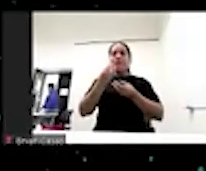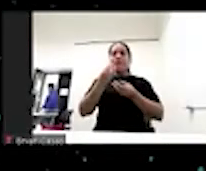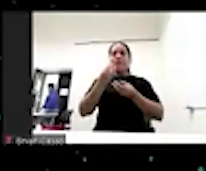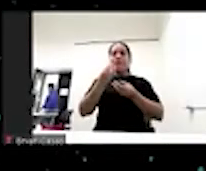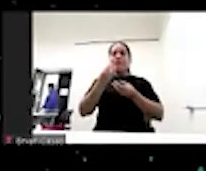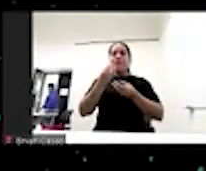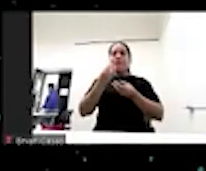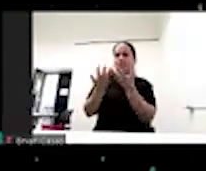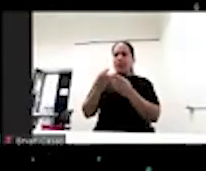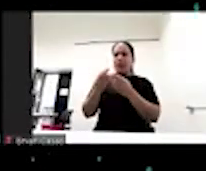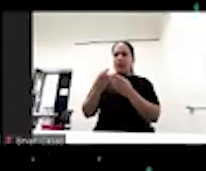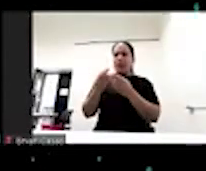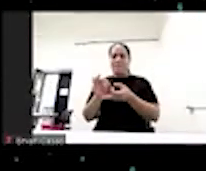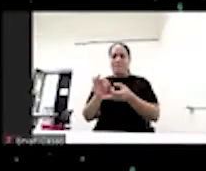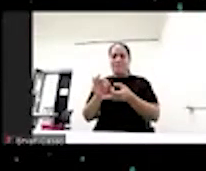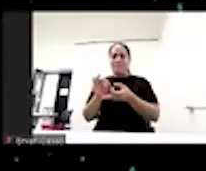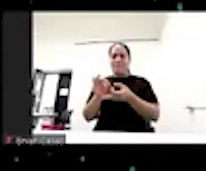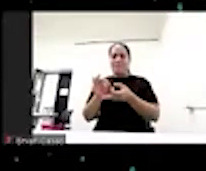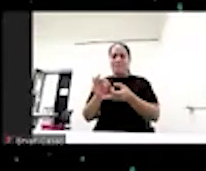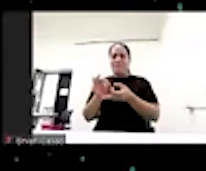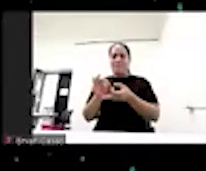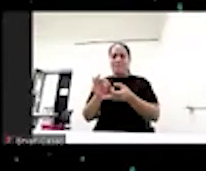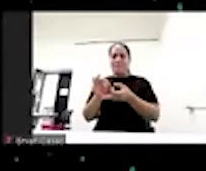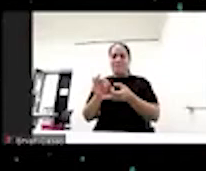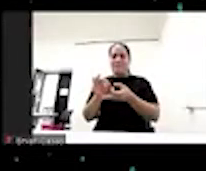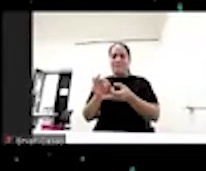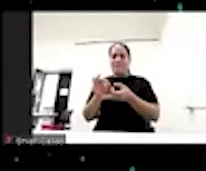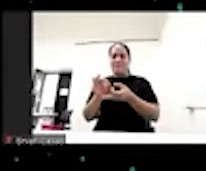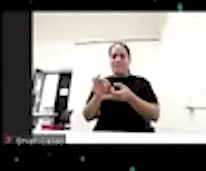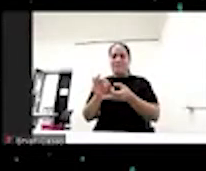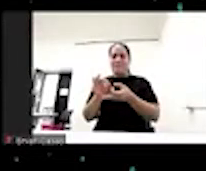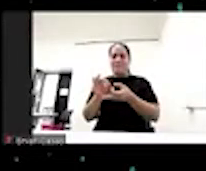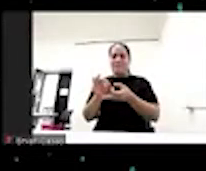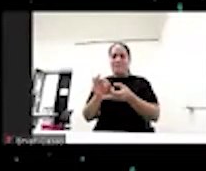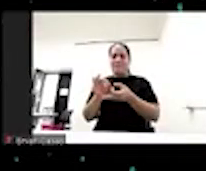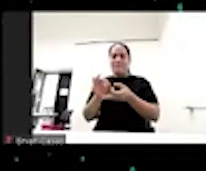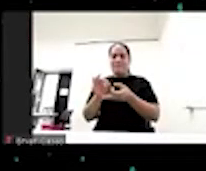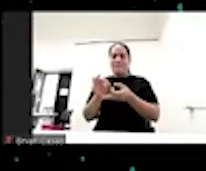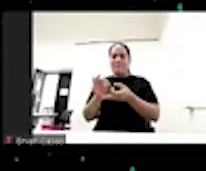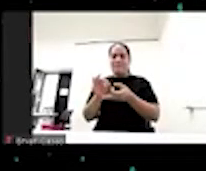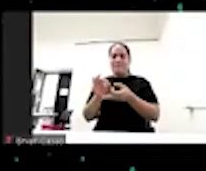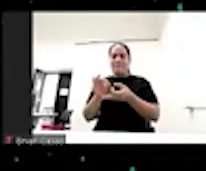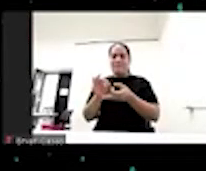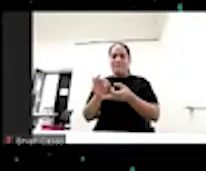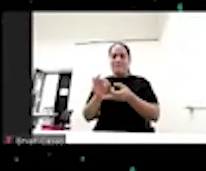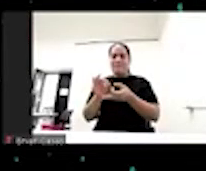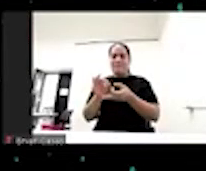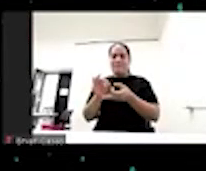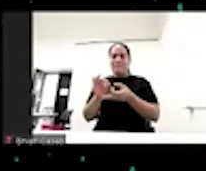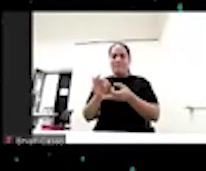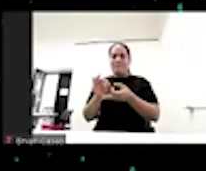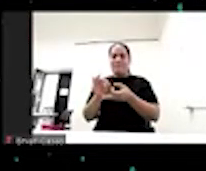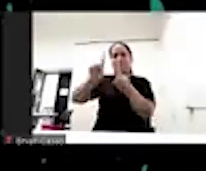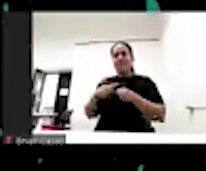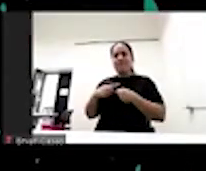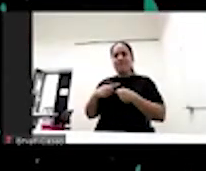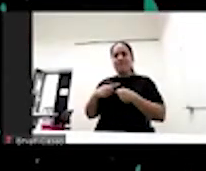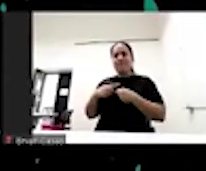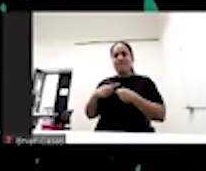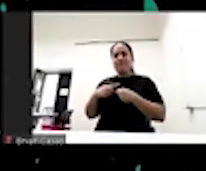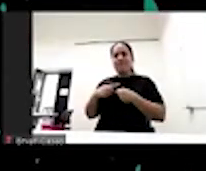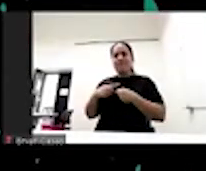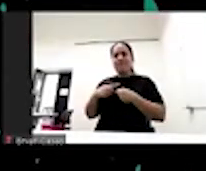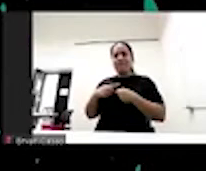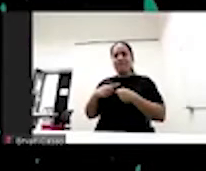otro y haciendo como esos intercambios de personalidad constantes durante nuestro trabajo. Para